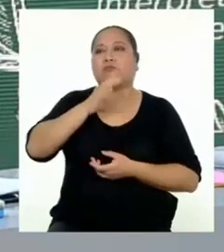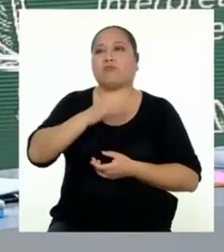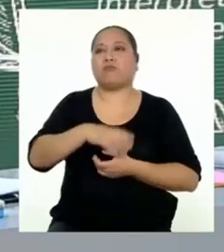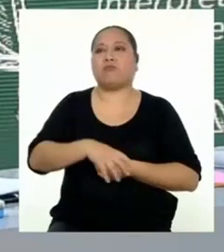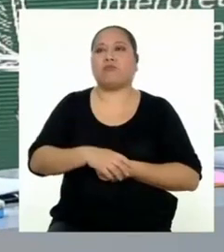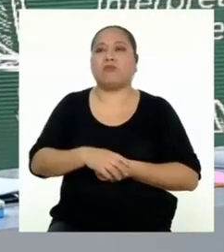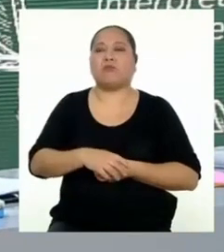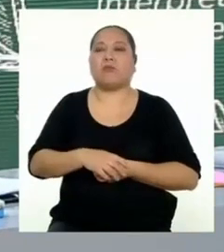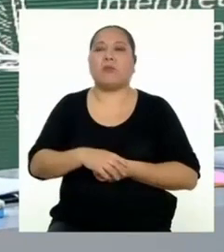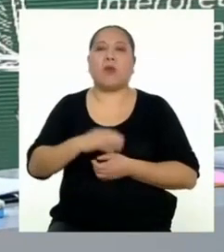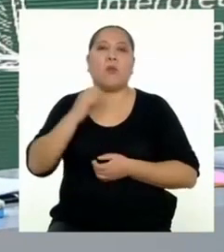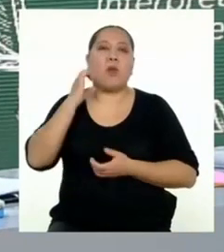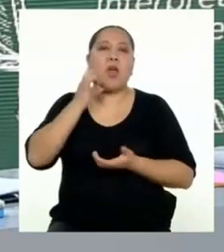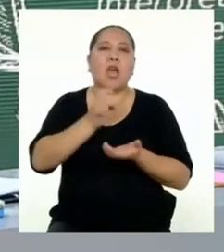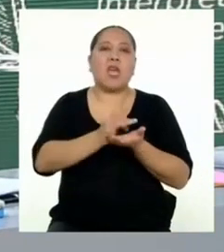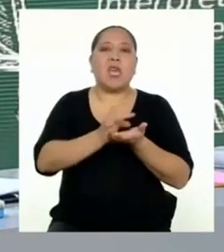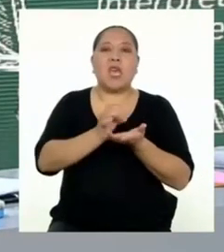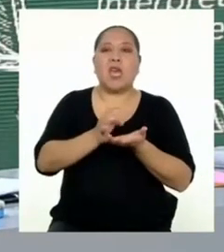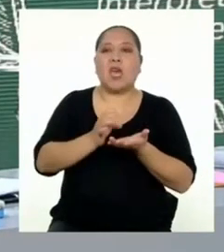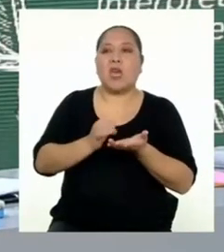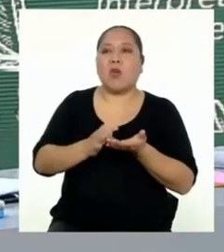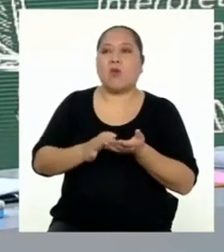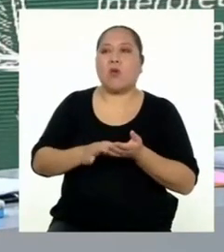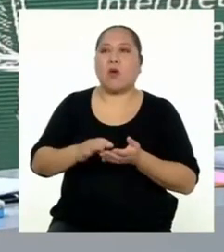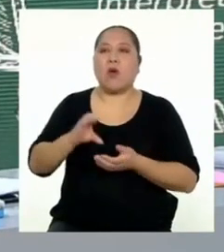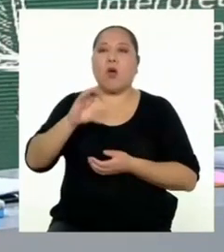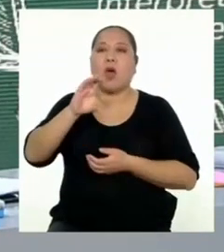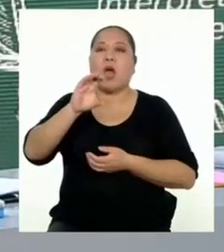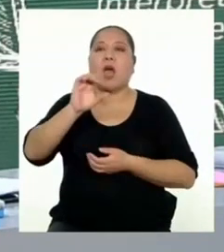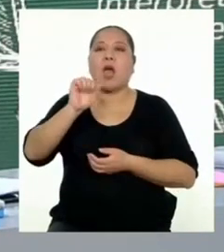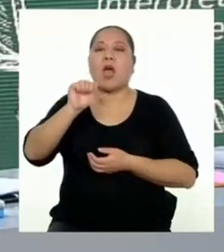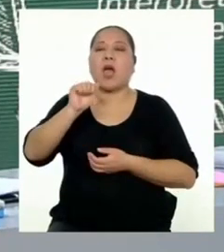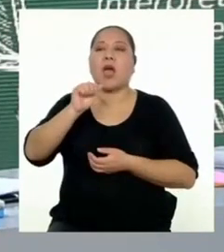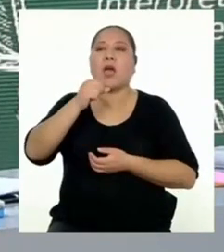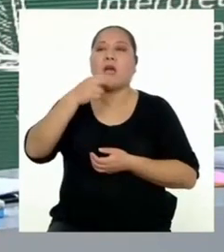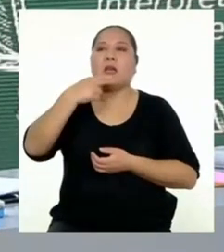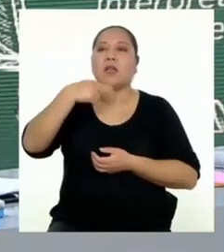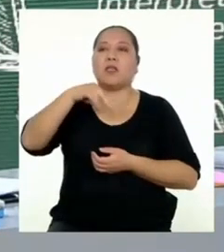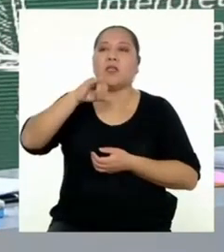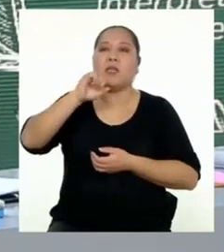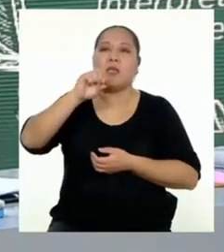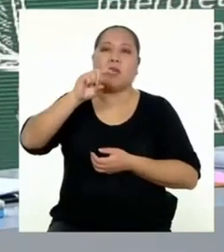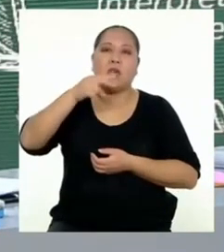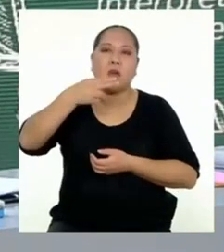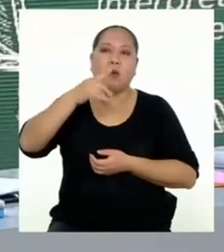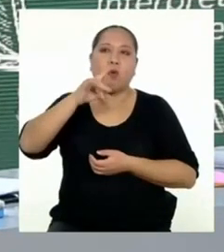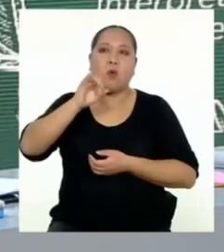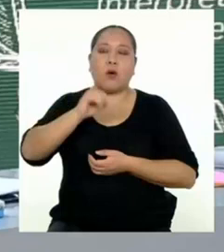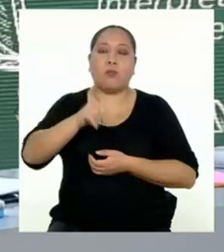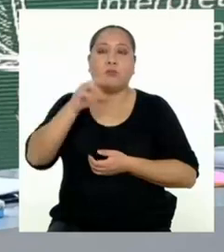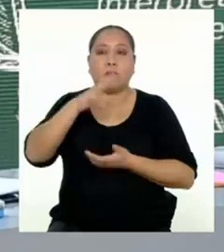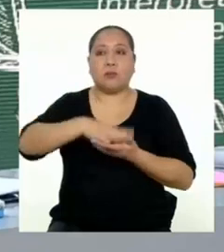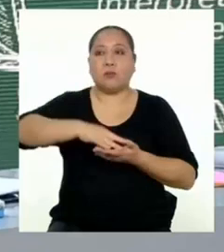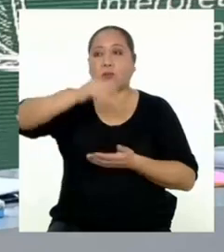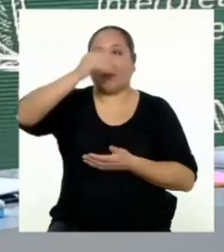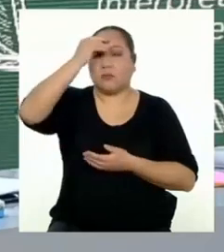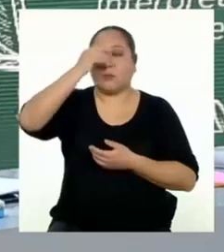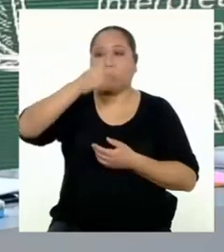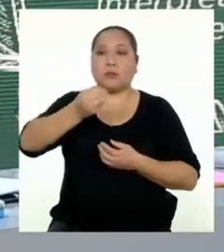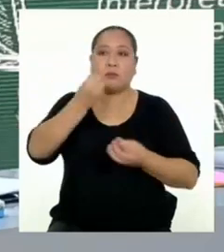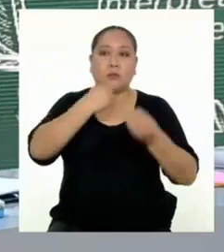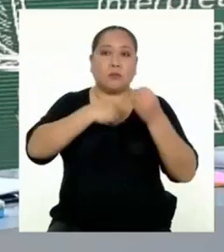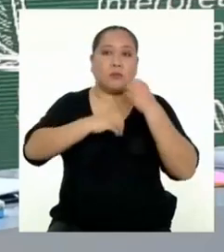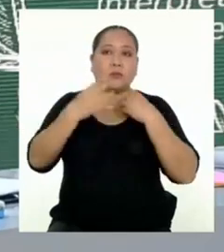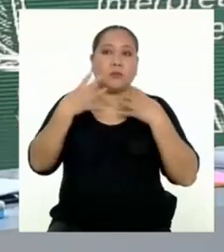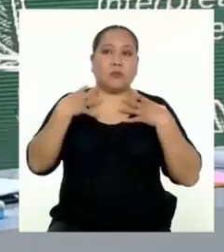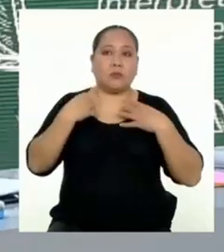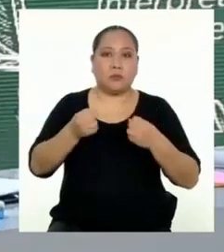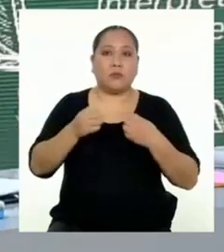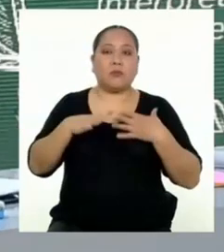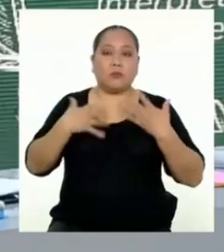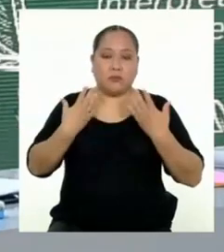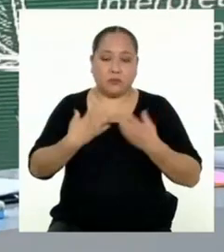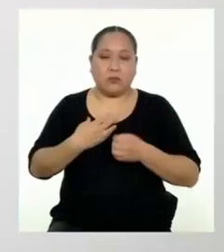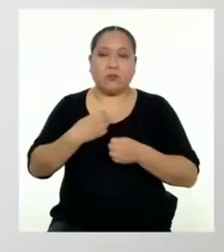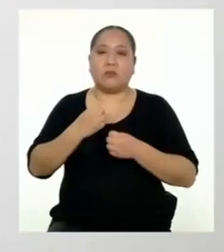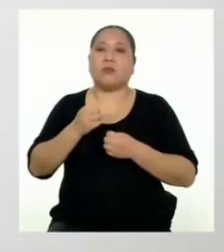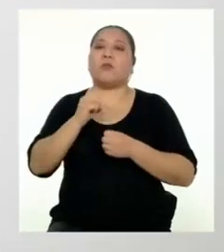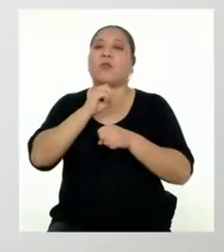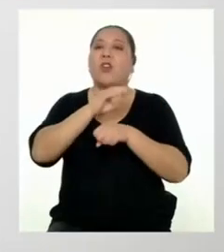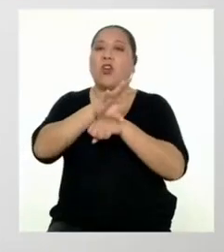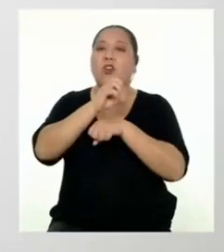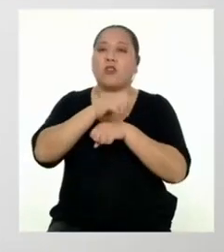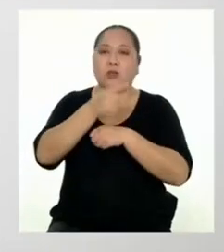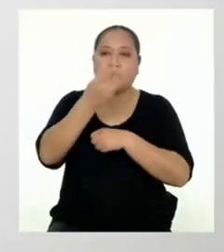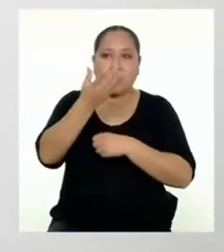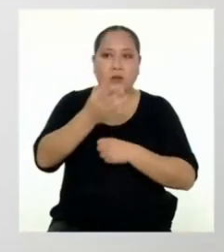granos andinos, como la quinoa o la cañigua. Ahora que hemos aprendido mucho sobre la alimentación saludable, puedo dar algunos consejos al